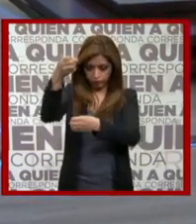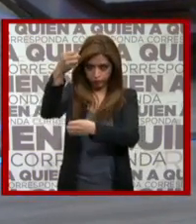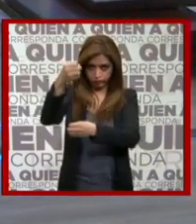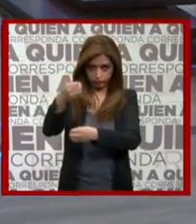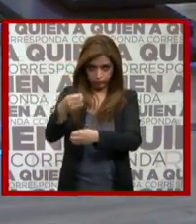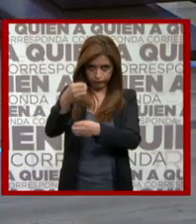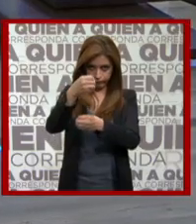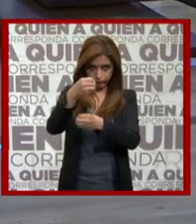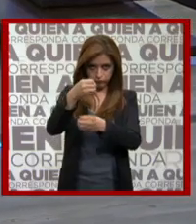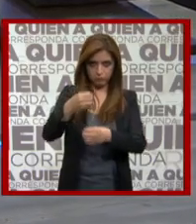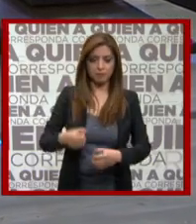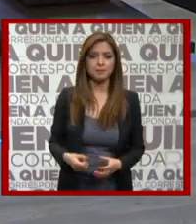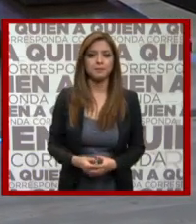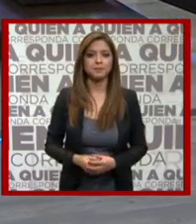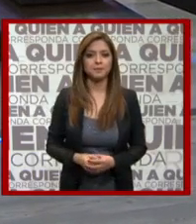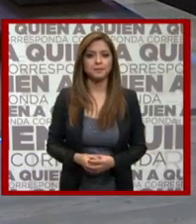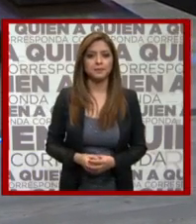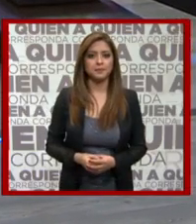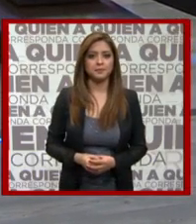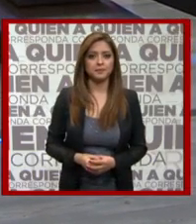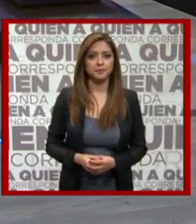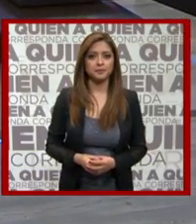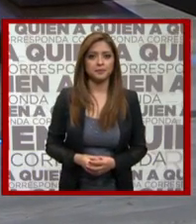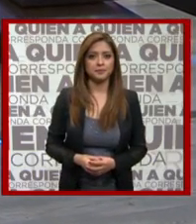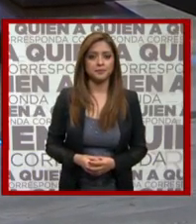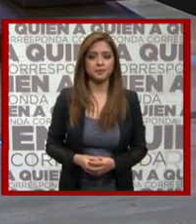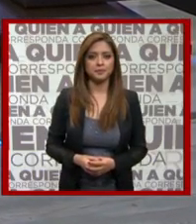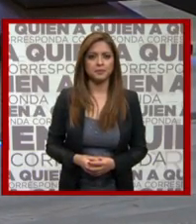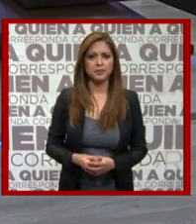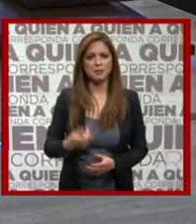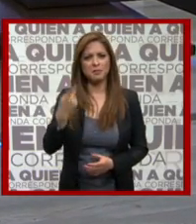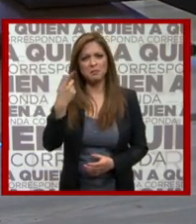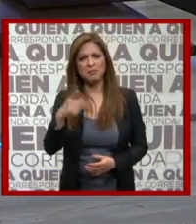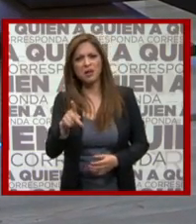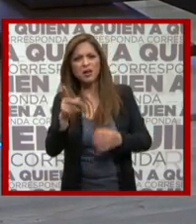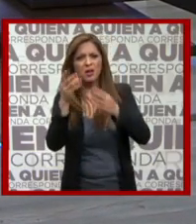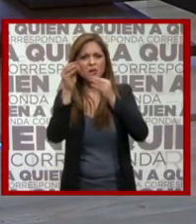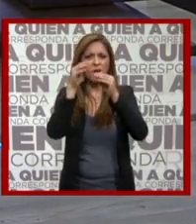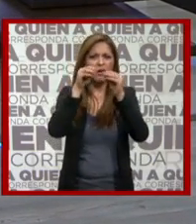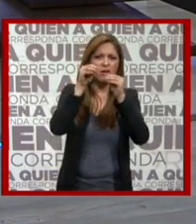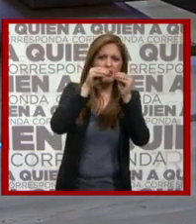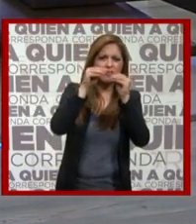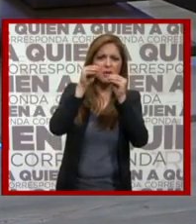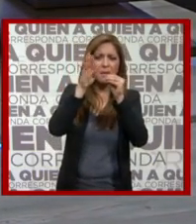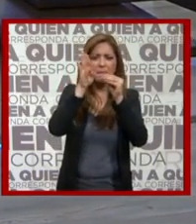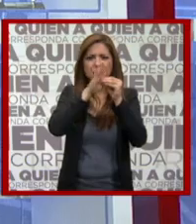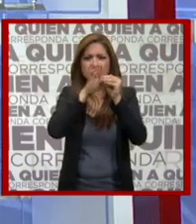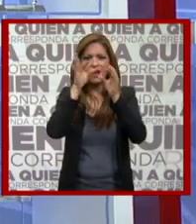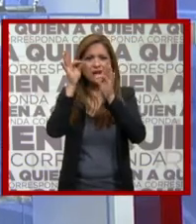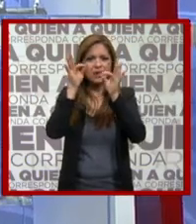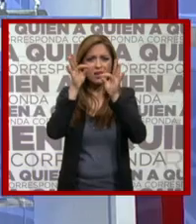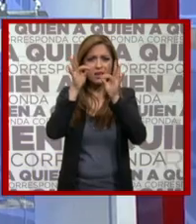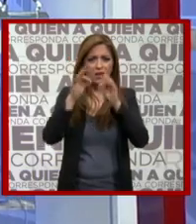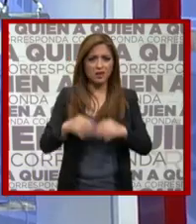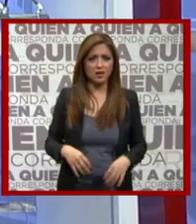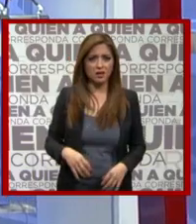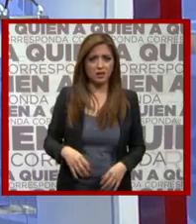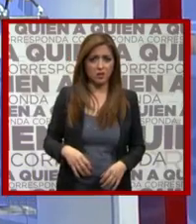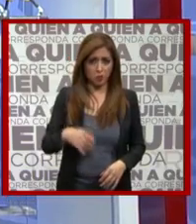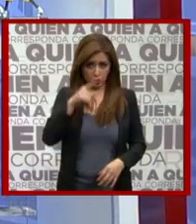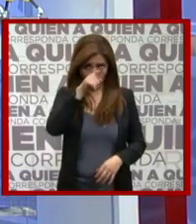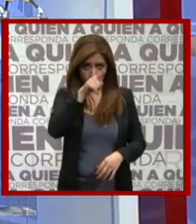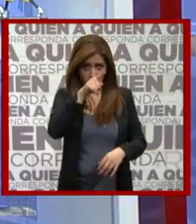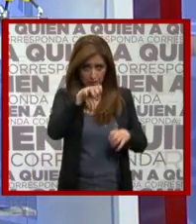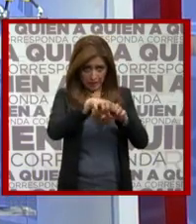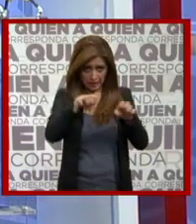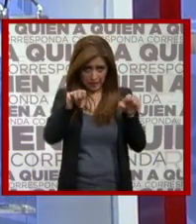¡Ay! Ahí está. Pero estás muy mal para los acomodos, pero bueno. Le ibas a la América, ¿verdad? Le sigues